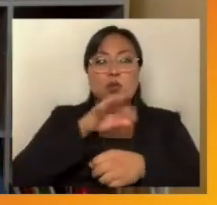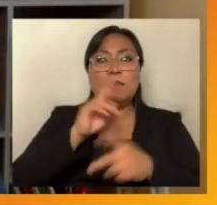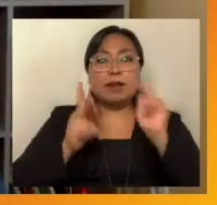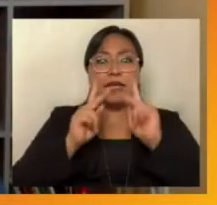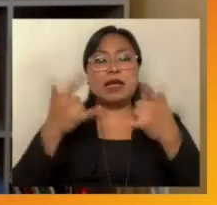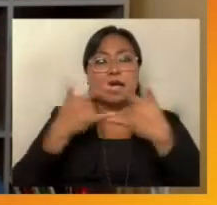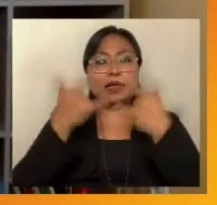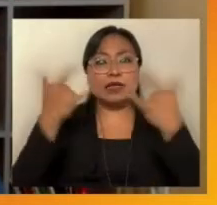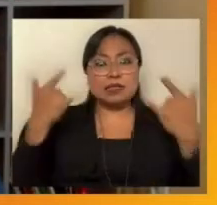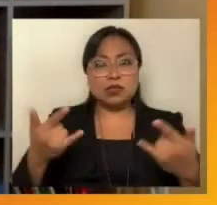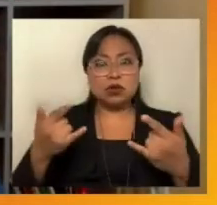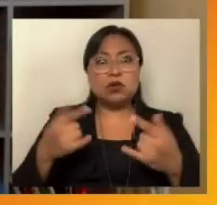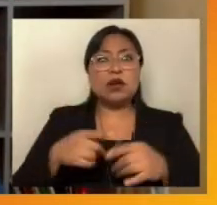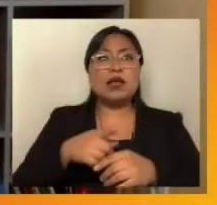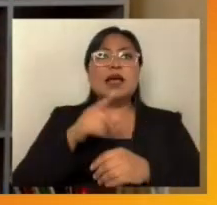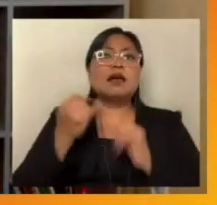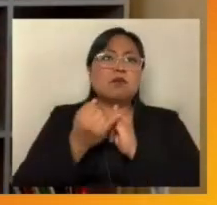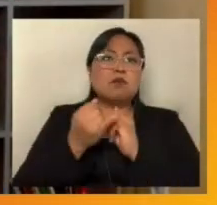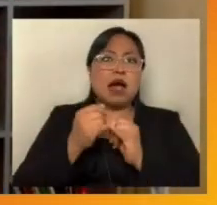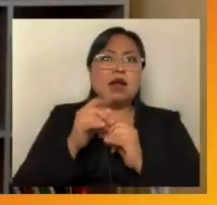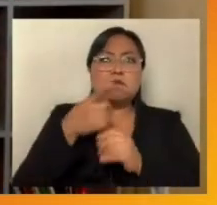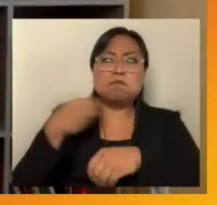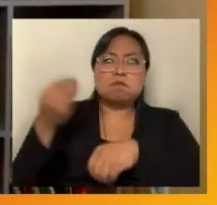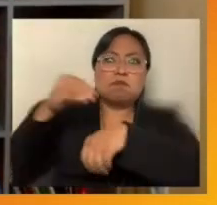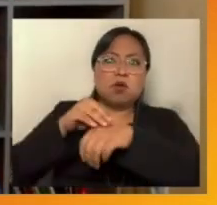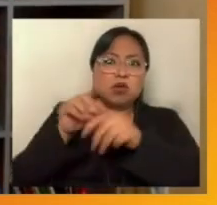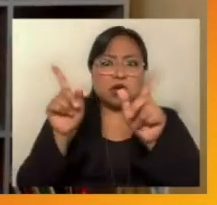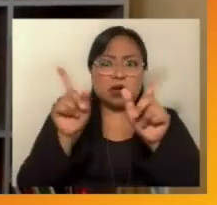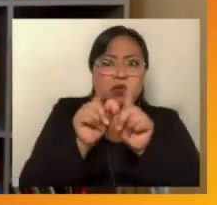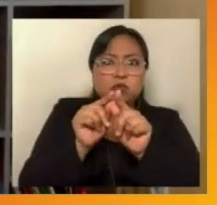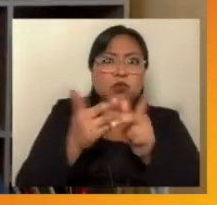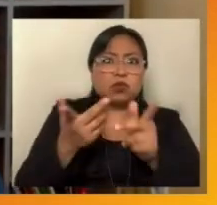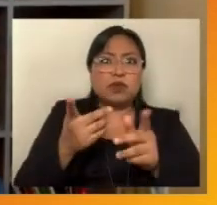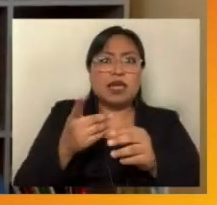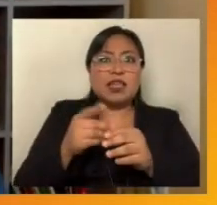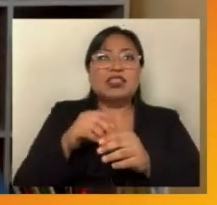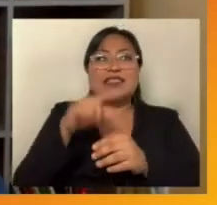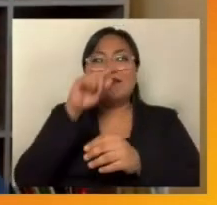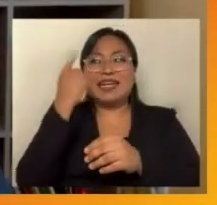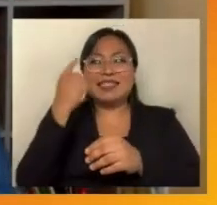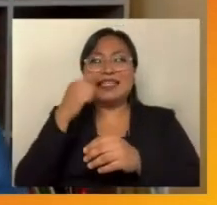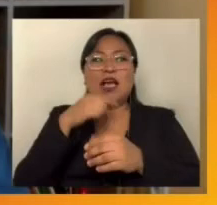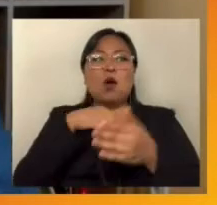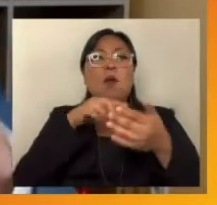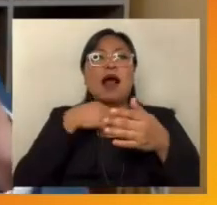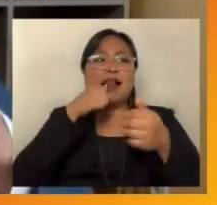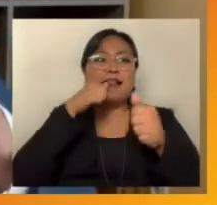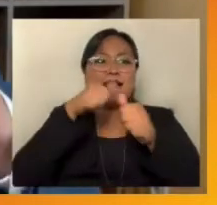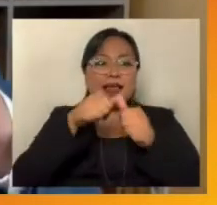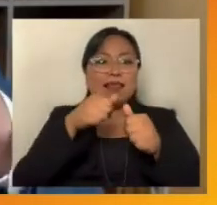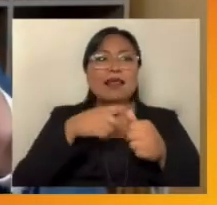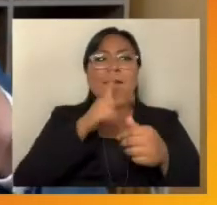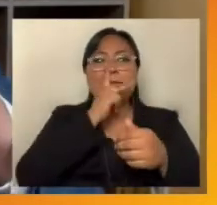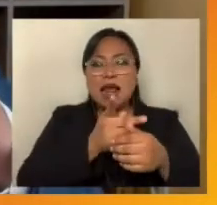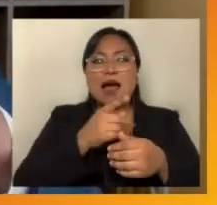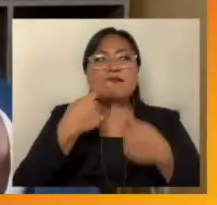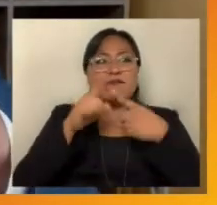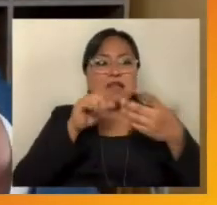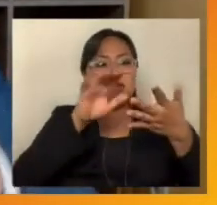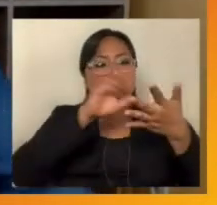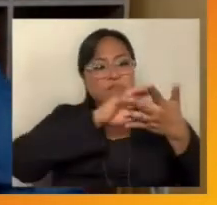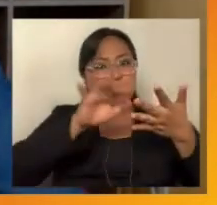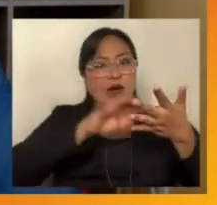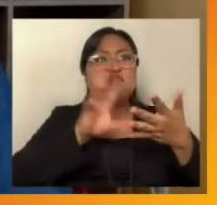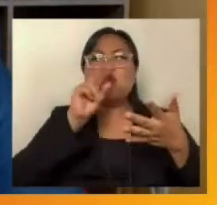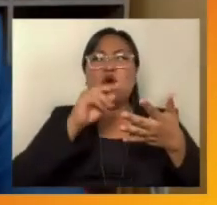Titular que llame la atención, resume lo que estás contando, oxigena el texto. significa que no vale que me pongas ta, ta, ta,